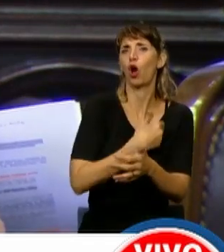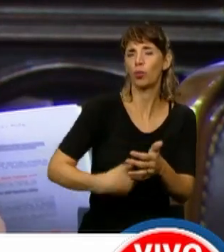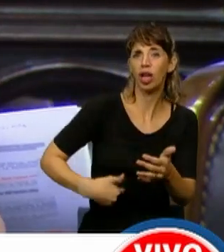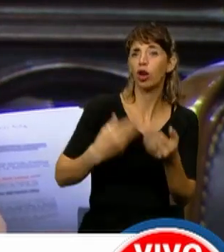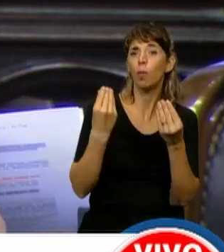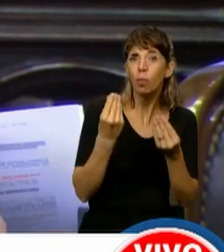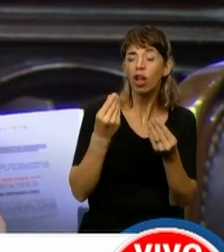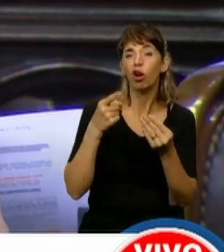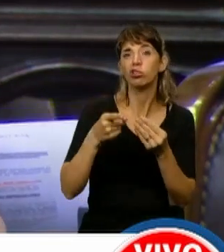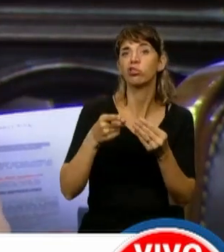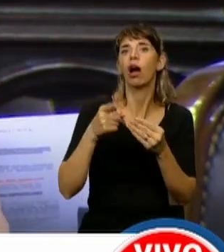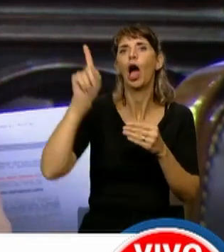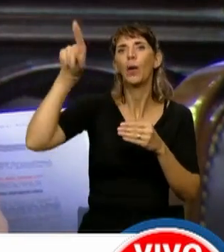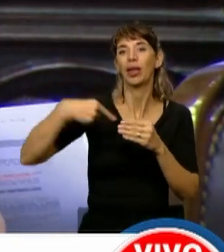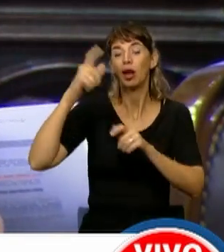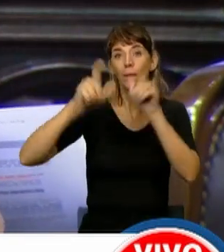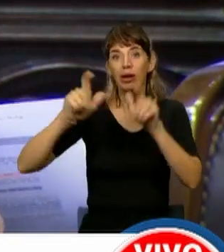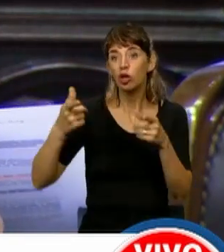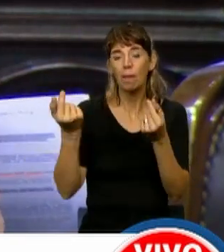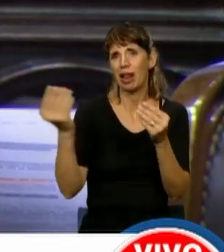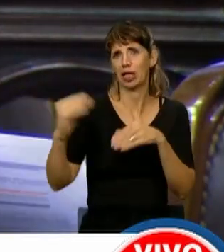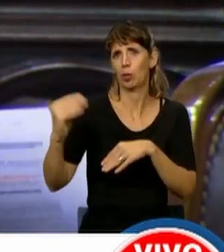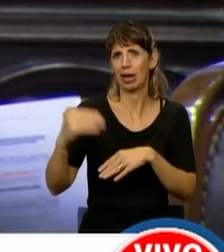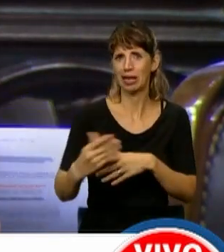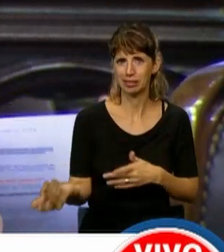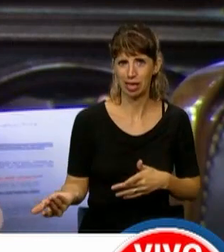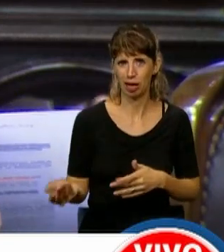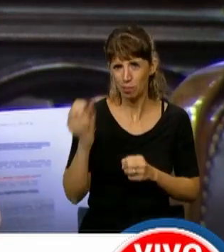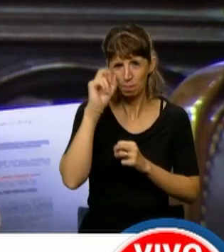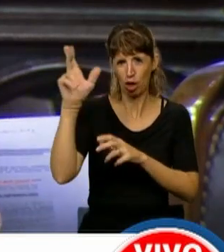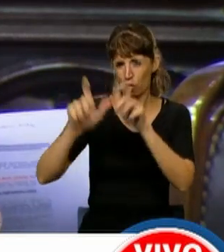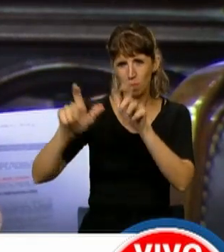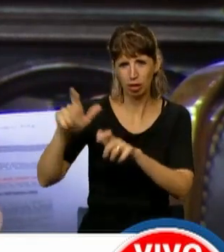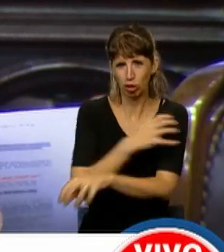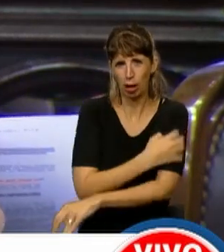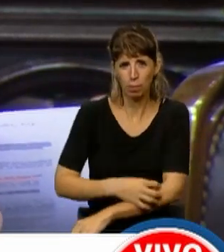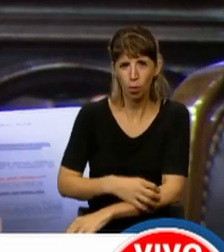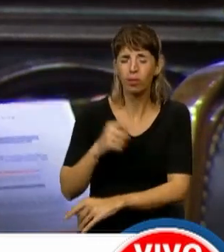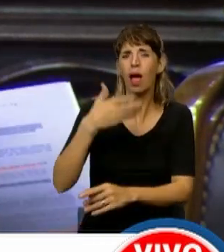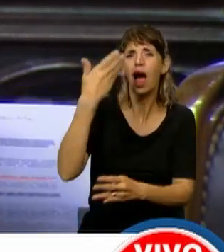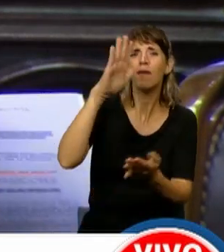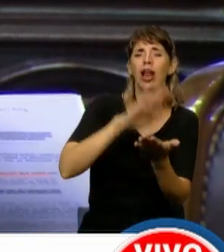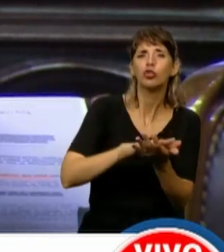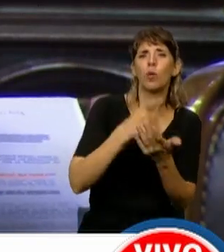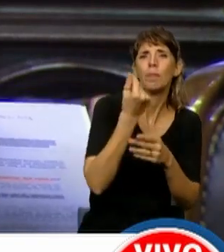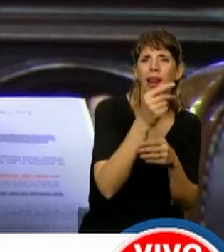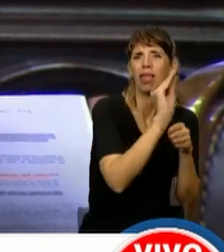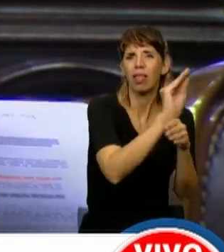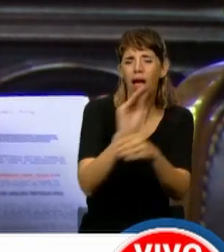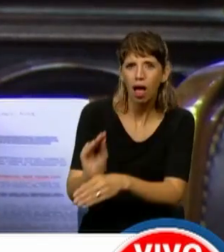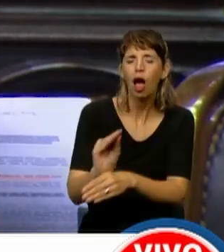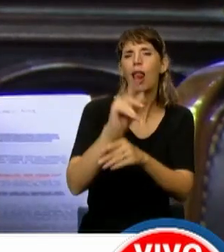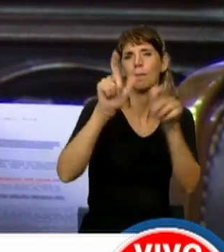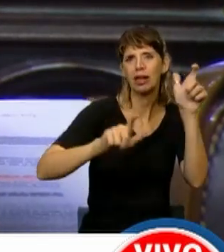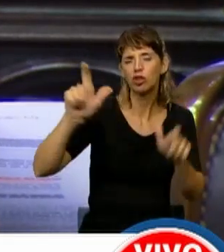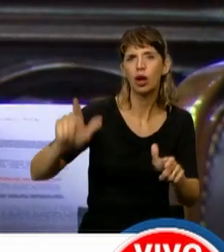poder adquisitivo de los argentinos y fundamentalmente de lo que menos tiene. Porque acá se habla mucho de los programas sociales, pero no se dice que por